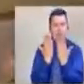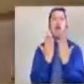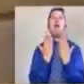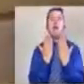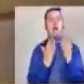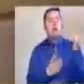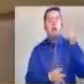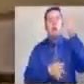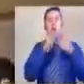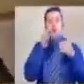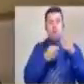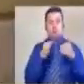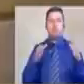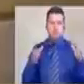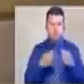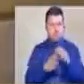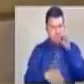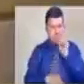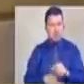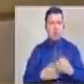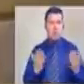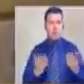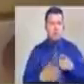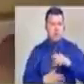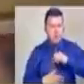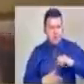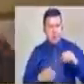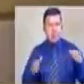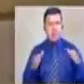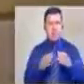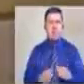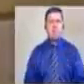tenga que fallar, como debe hacerlo en derecho.